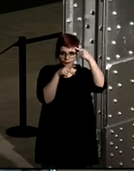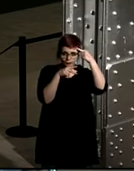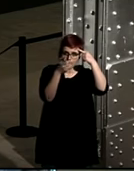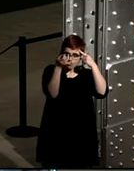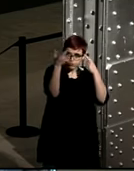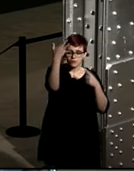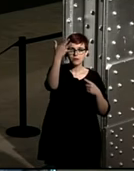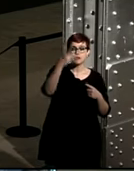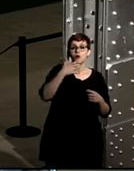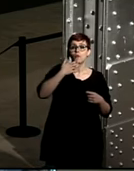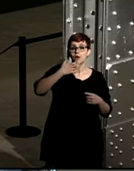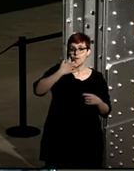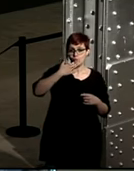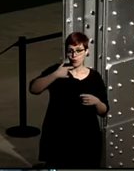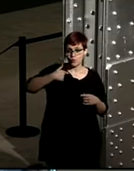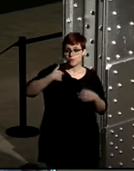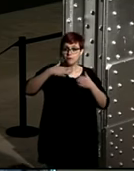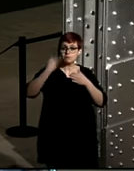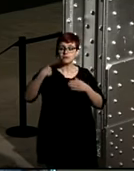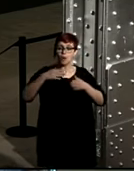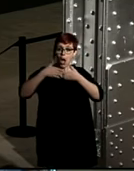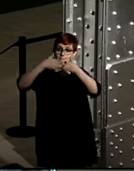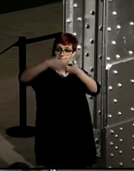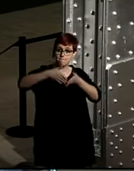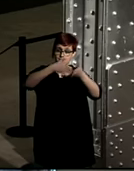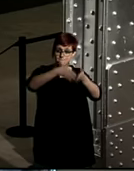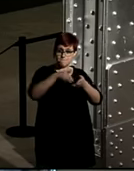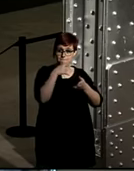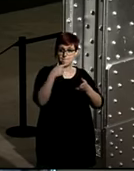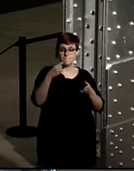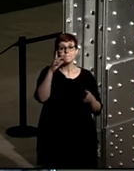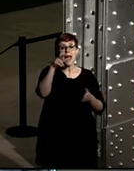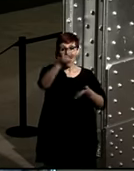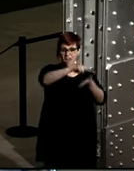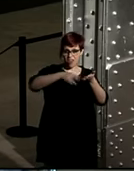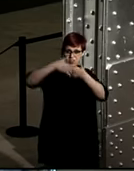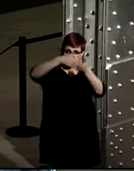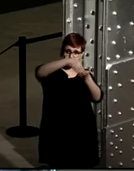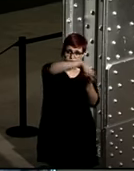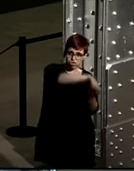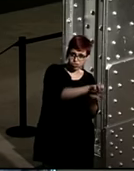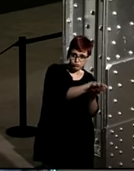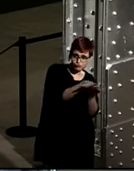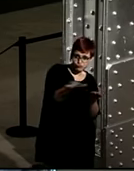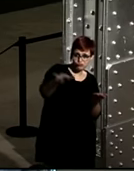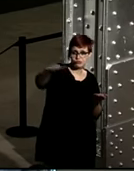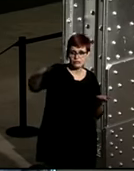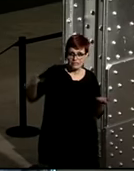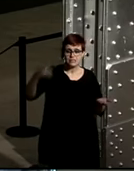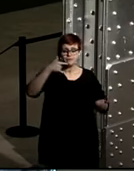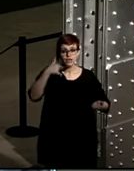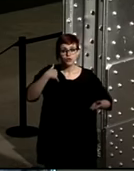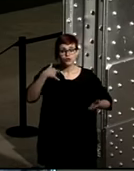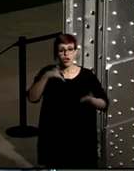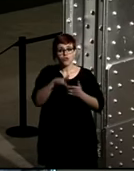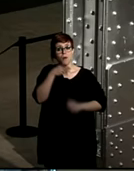en la catástrofe del Prestige. O sea, fíjate, estoy diciendo una cosa y me estoy contradiciendo. Sí, me fui a rodar y saqué un documental. O sea, me fui